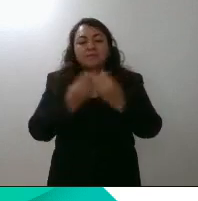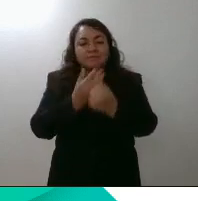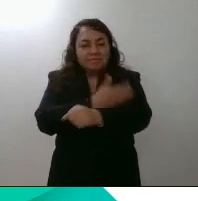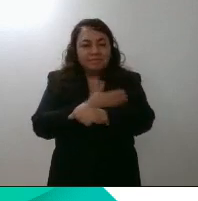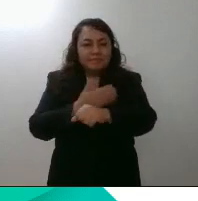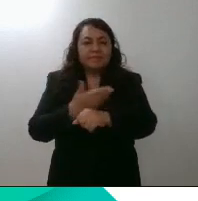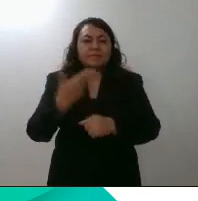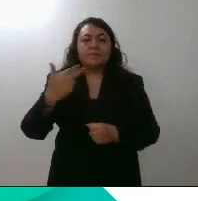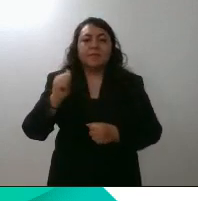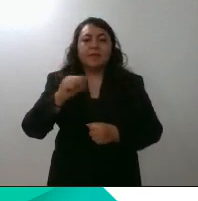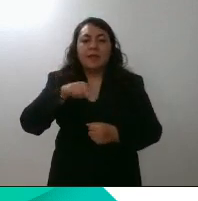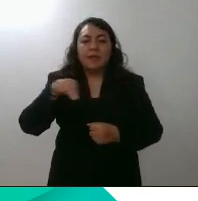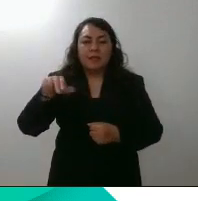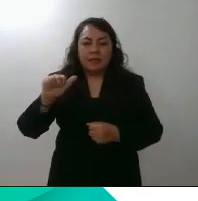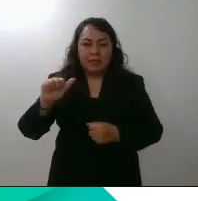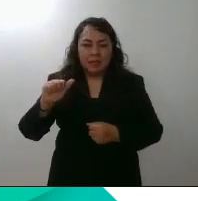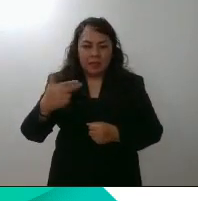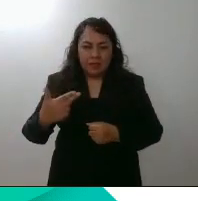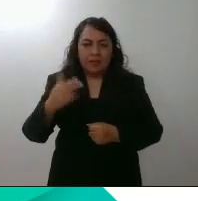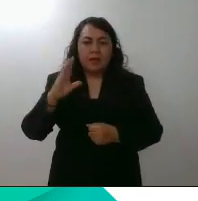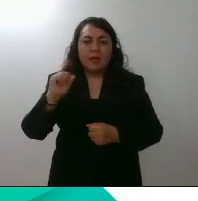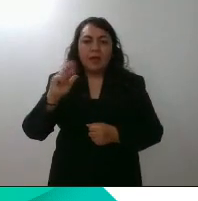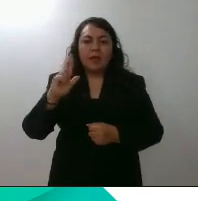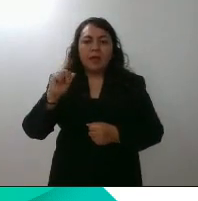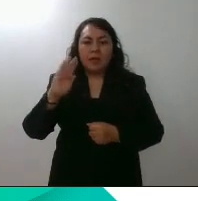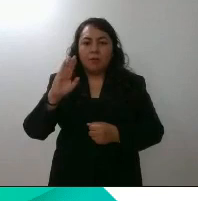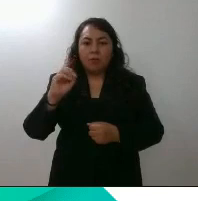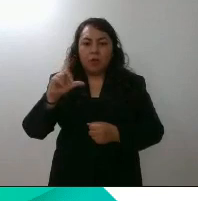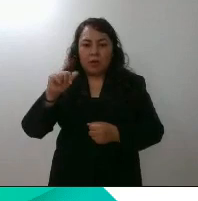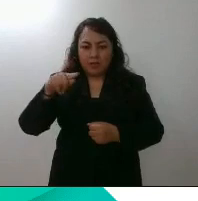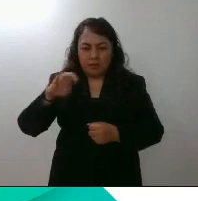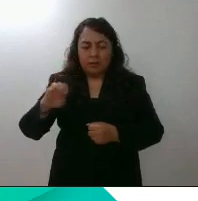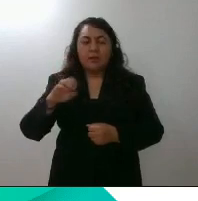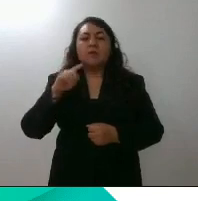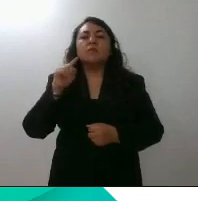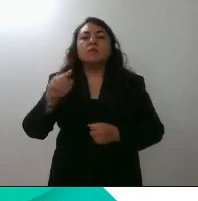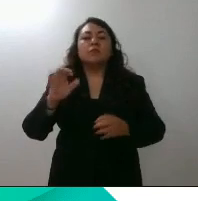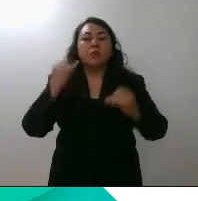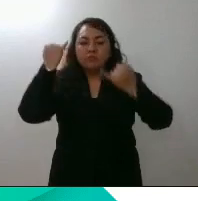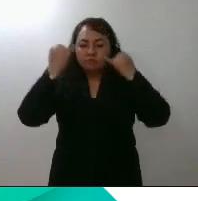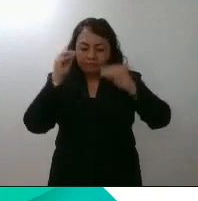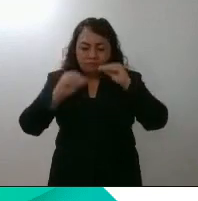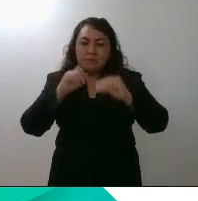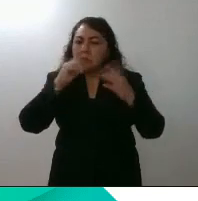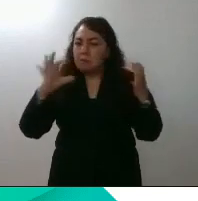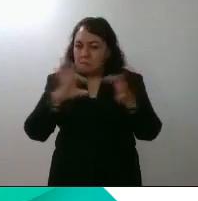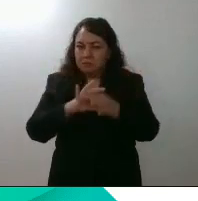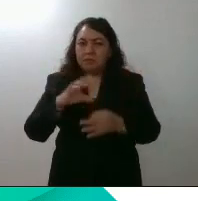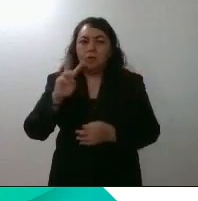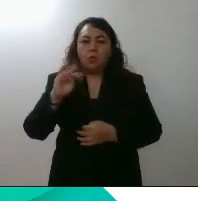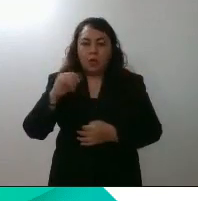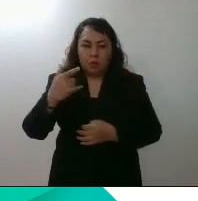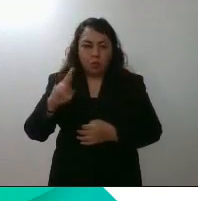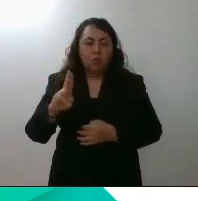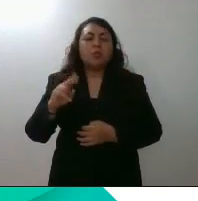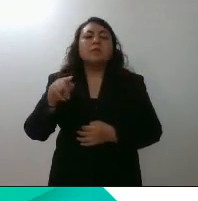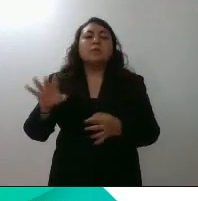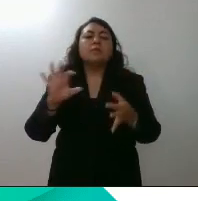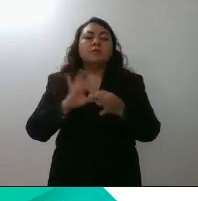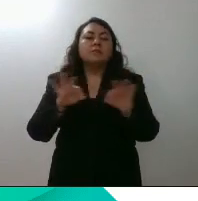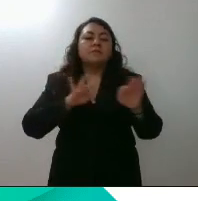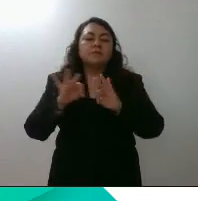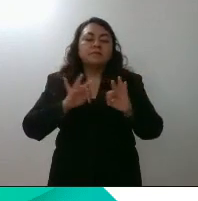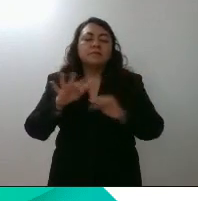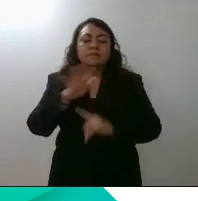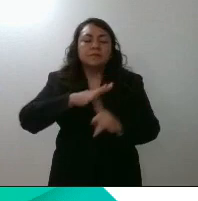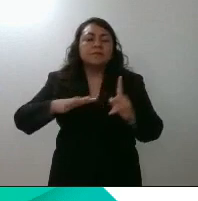acompaña Hanna Caravolante, que es desarrolladora front-end de Wingu. Trabaja en el equipo de tecnología cívica y social, donde